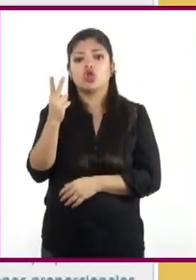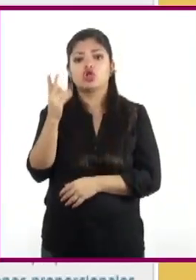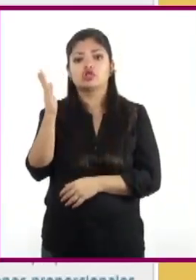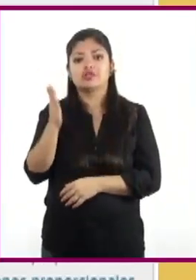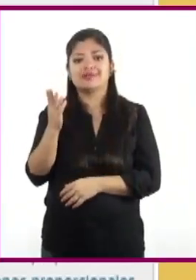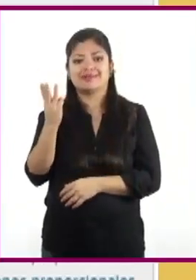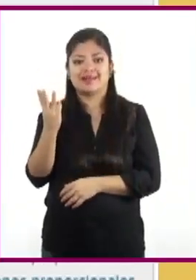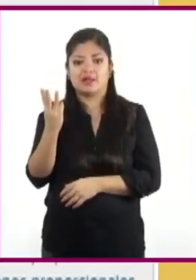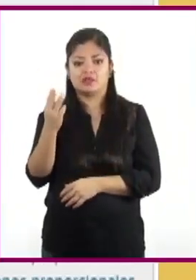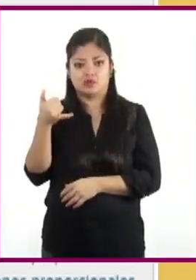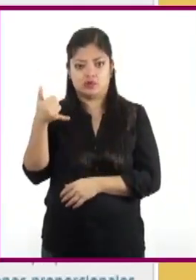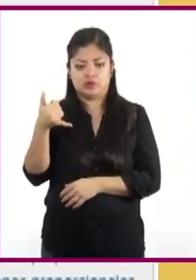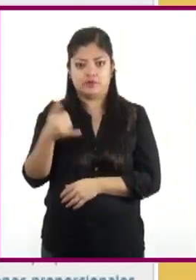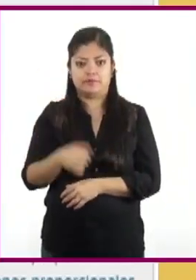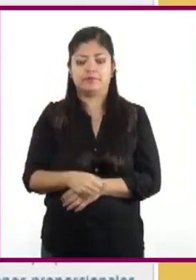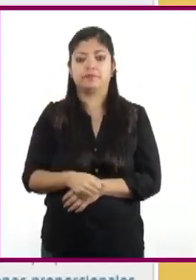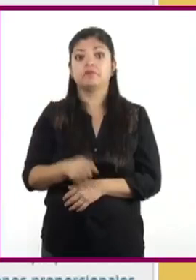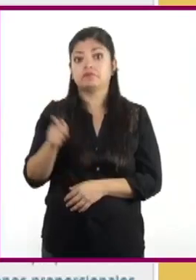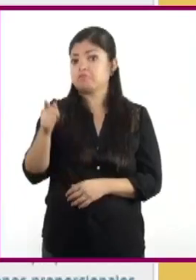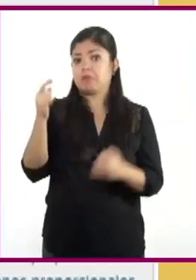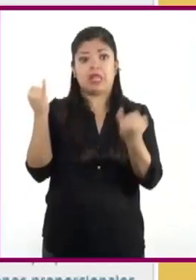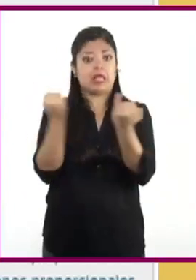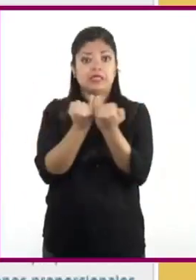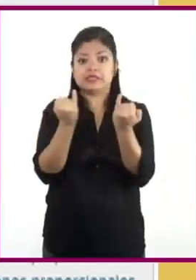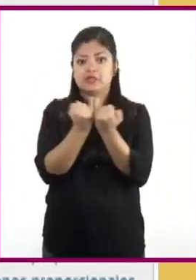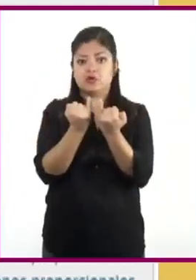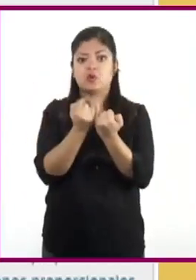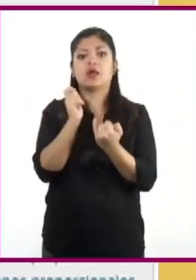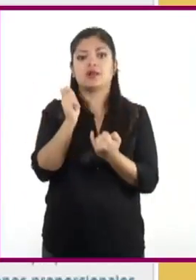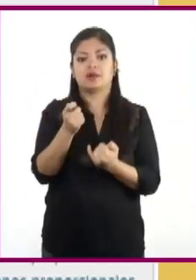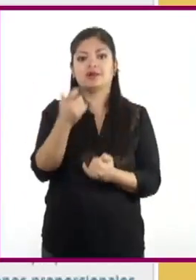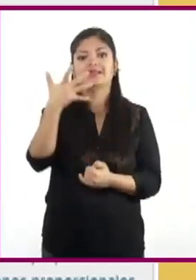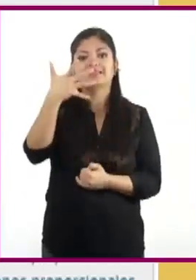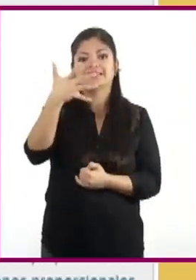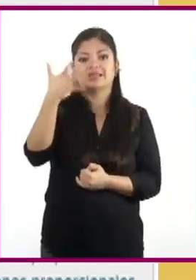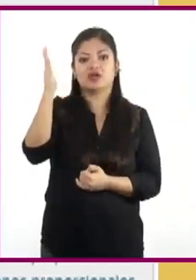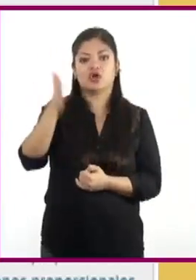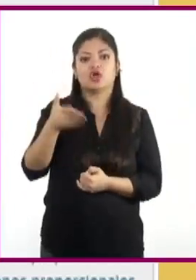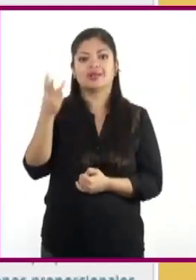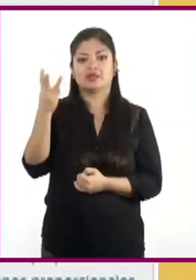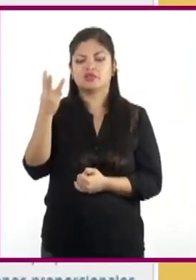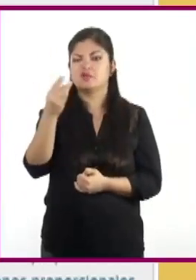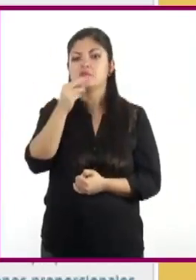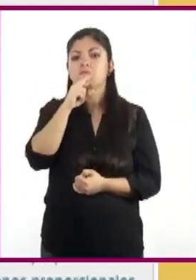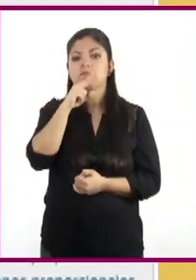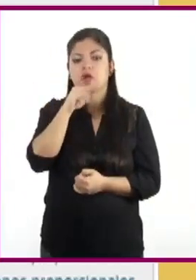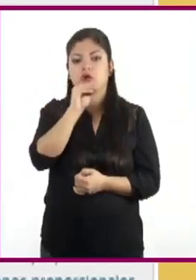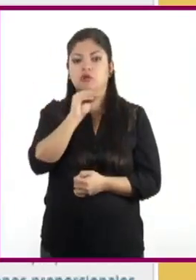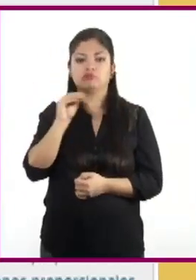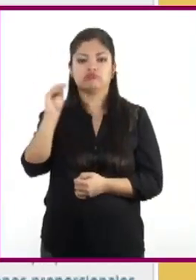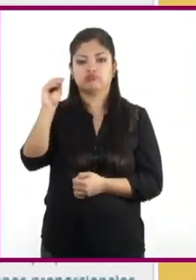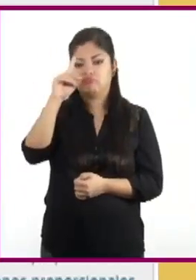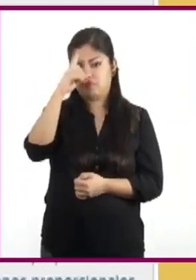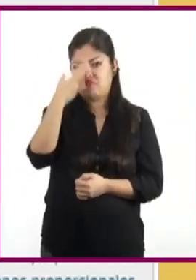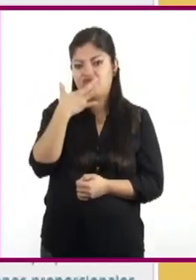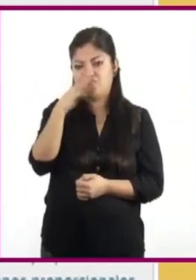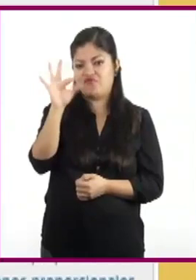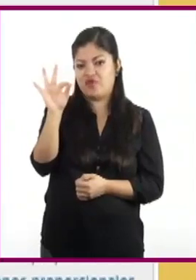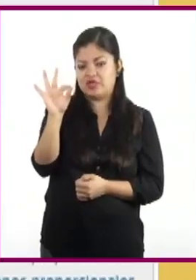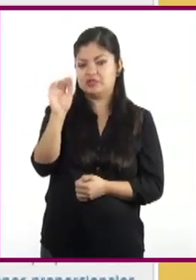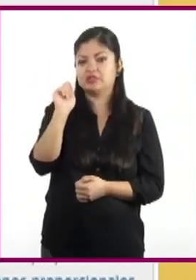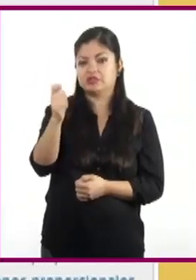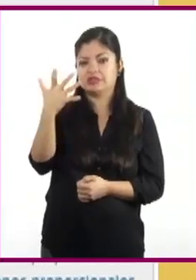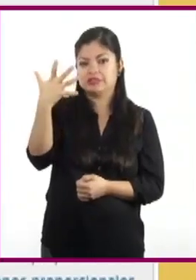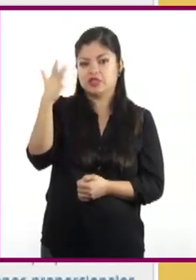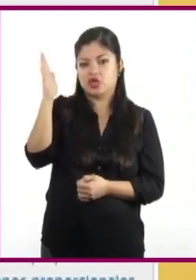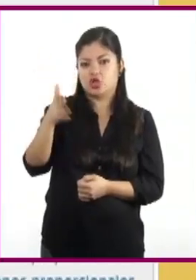y. 1.2 es lo mismo que 5/3, por lo tanto voy a usar 5/3. Es más fácil trabajar con